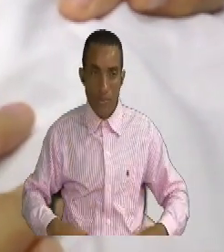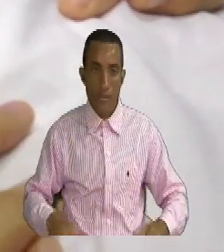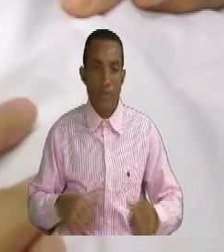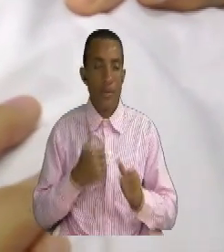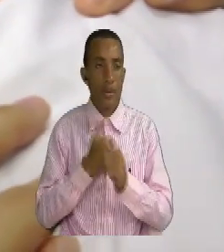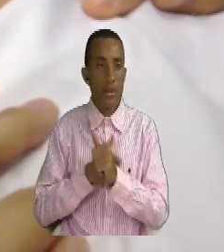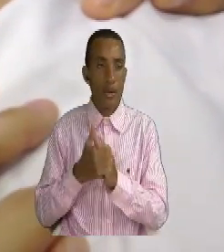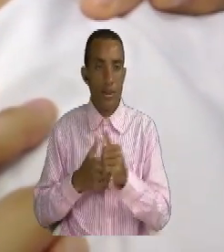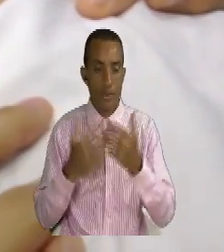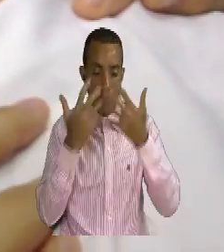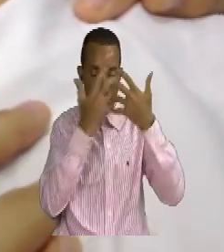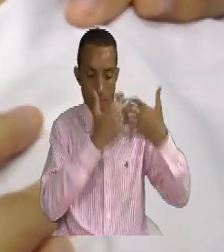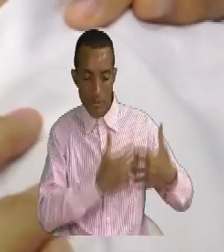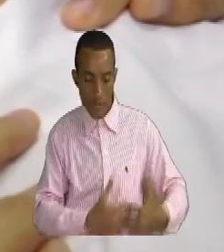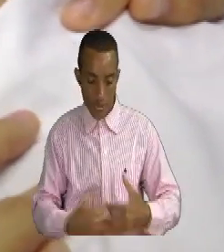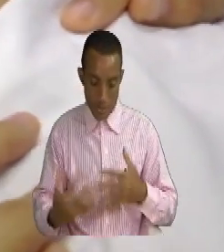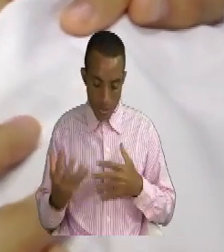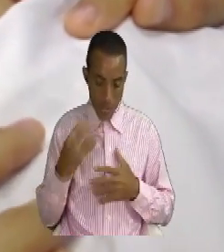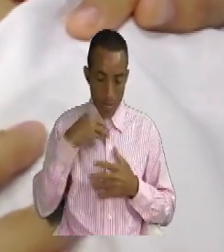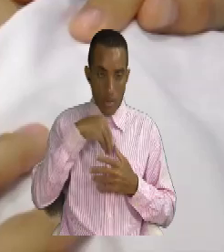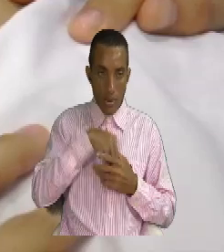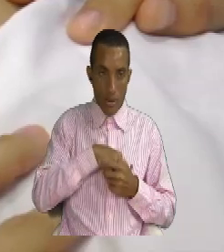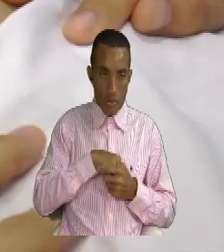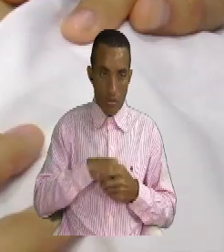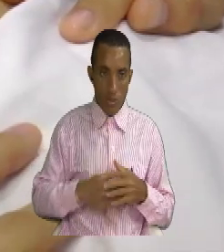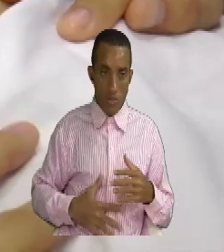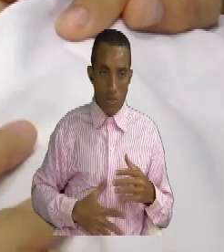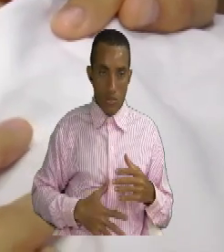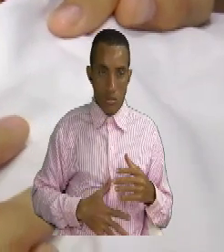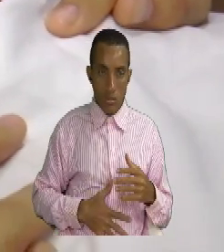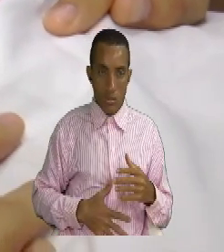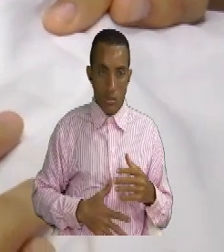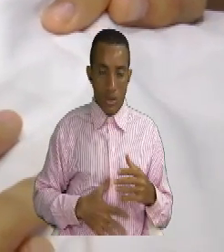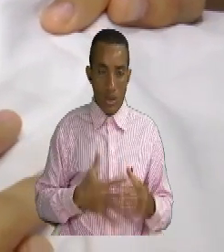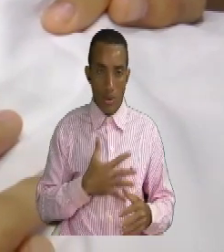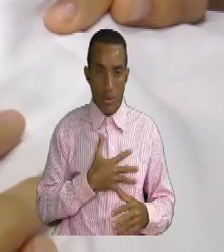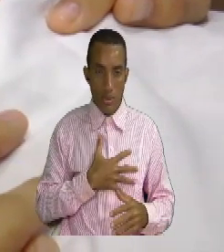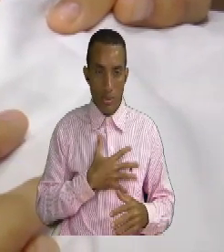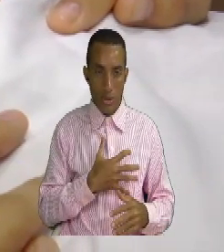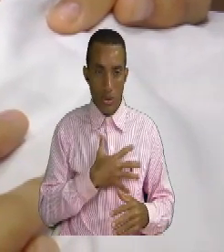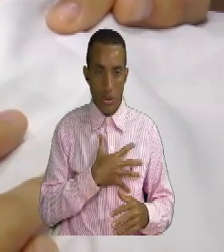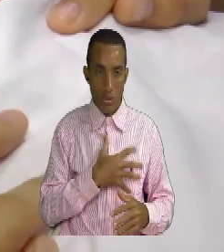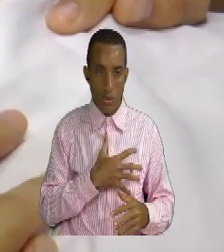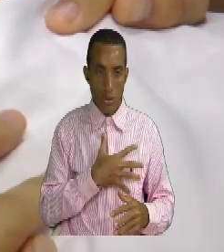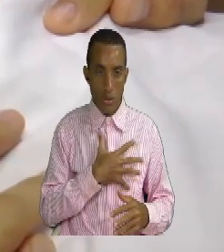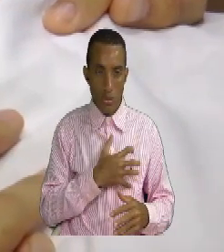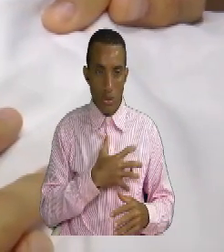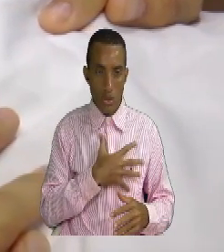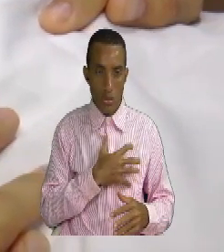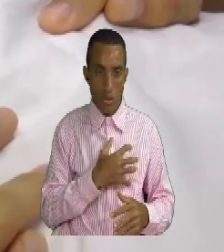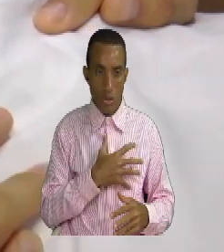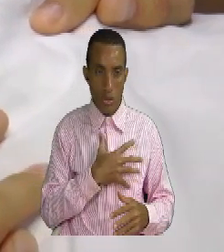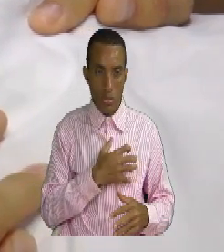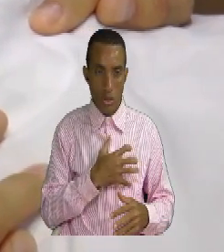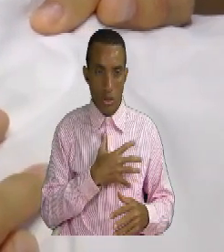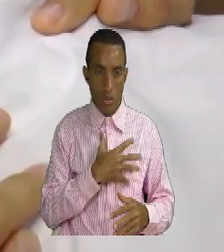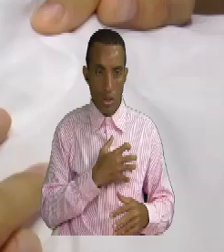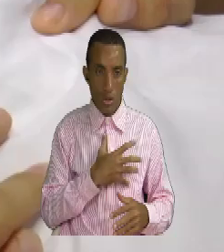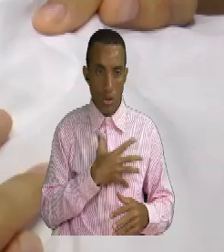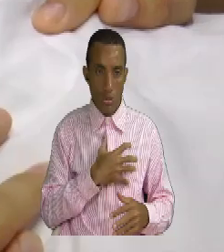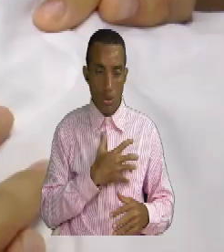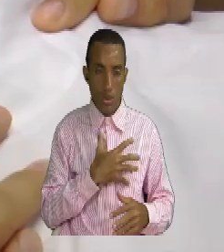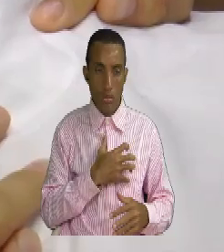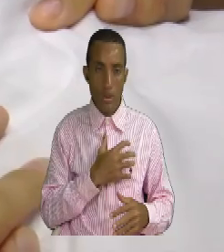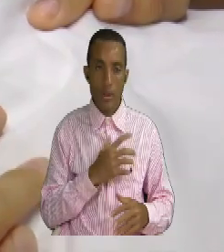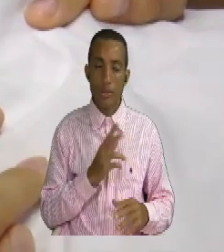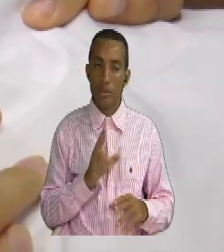la anatomía interna del bebé. Pasamos a la parte abdominal, la parte cardíaca, miramos que es el corazón de forma anatómica adecuada, que